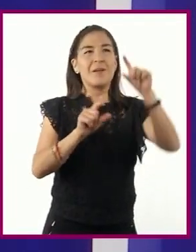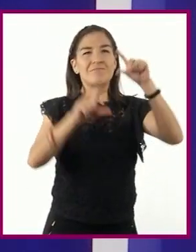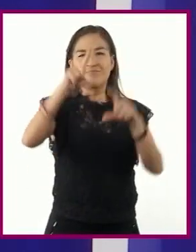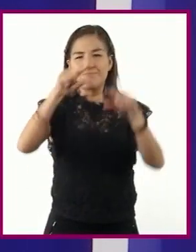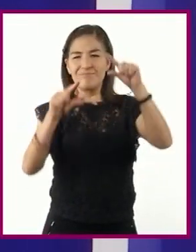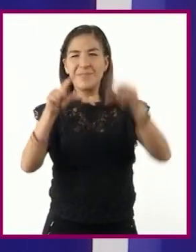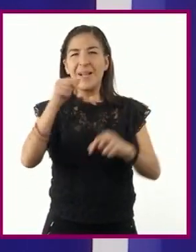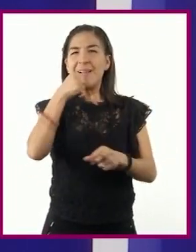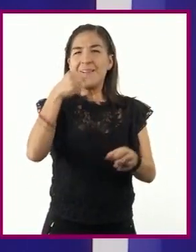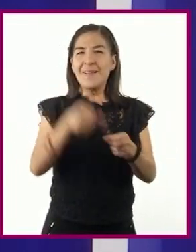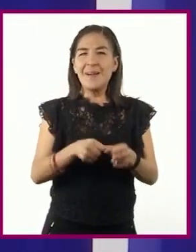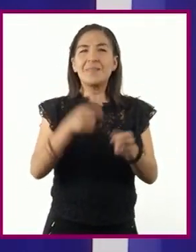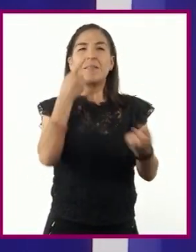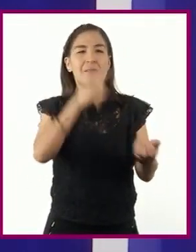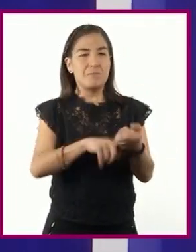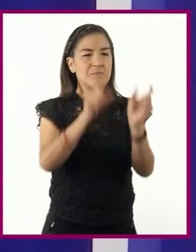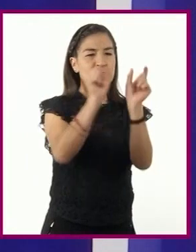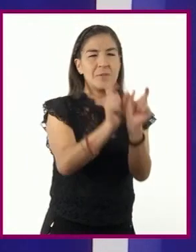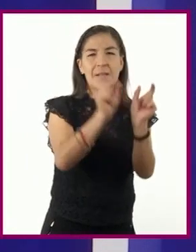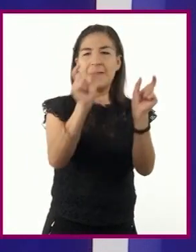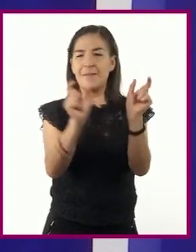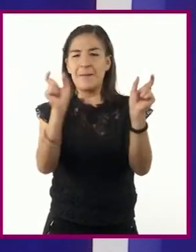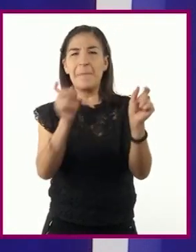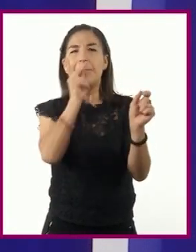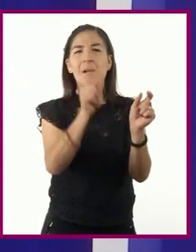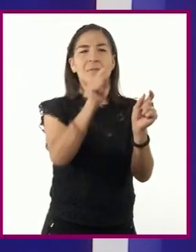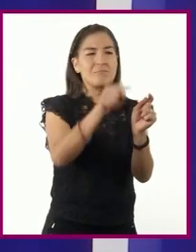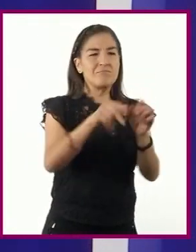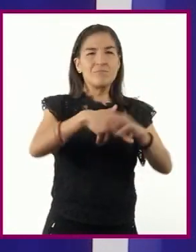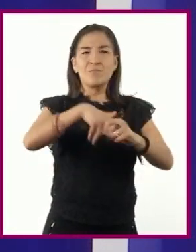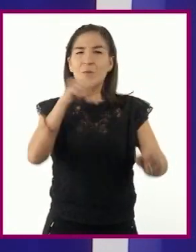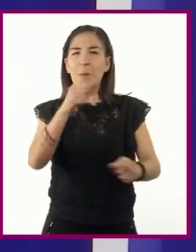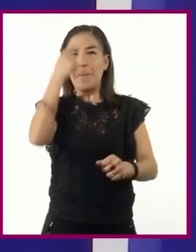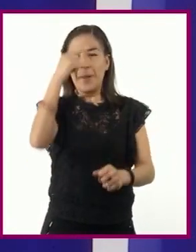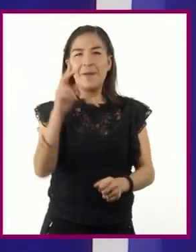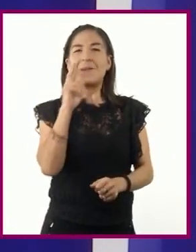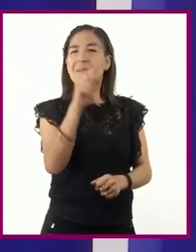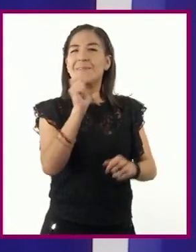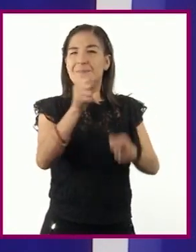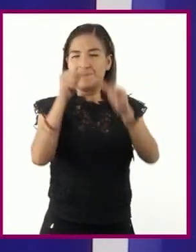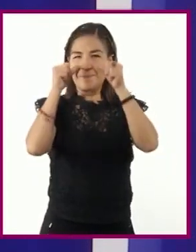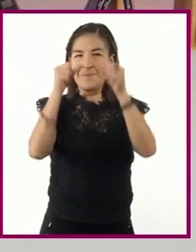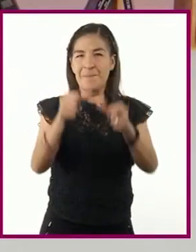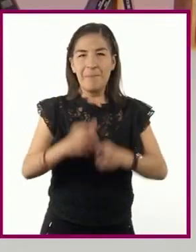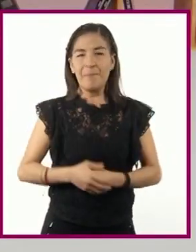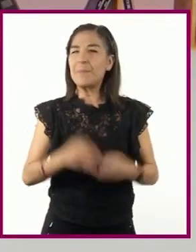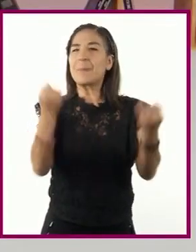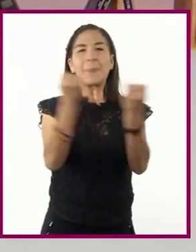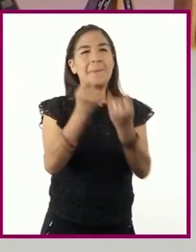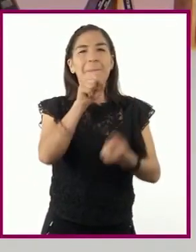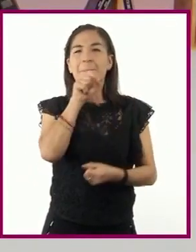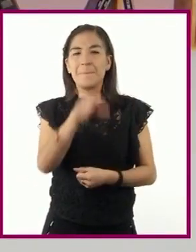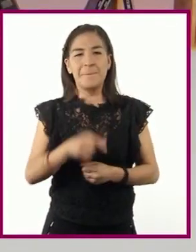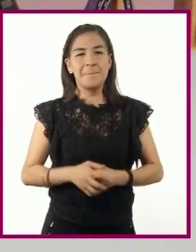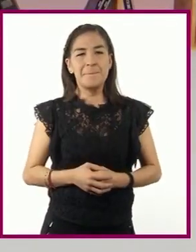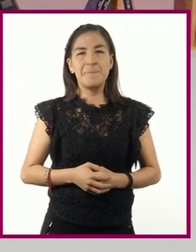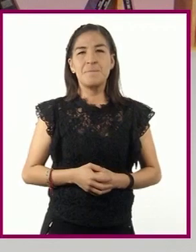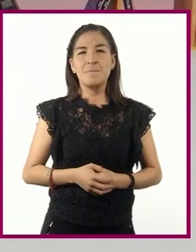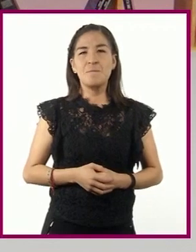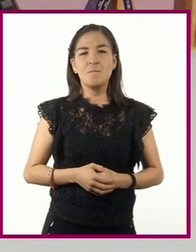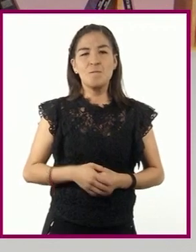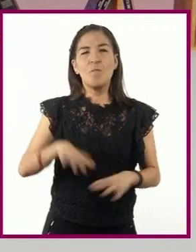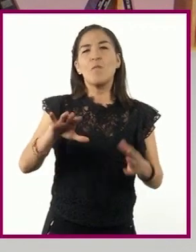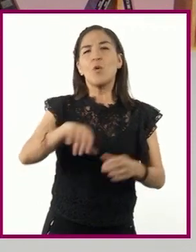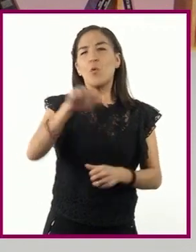las letras, con los espacios entre las palabras para llamar nuestra atención. Lo mismo ocurre en